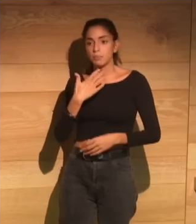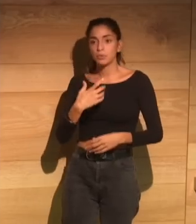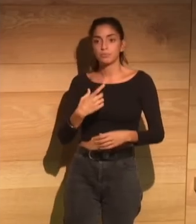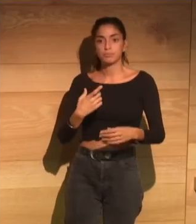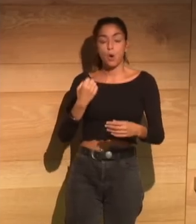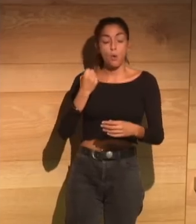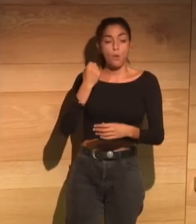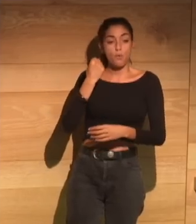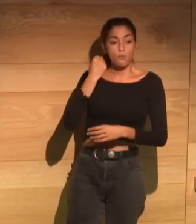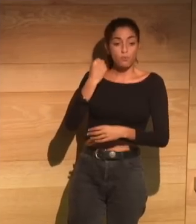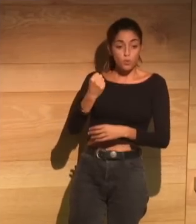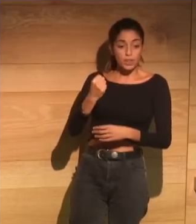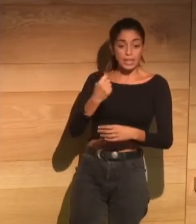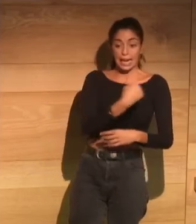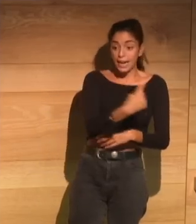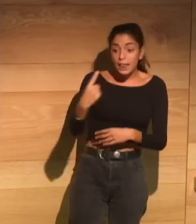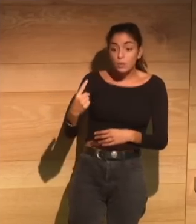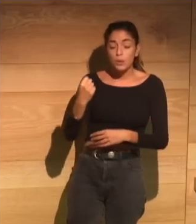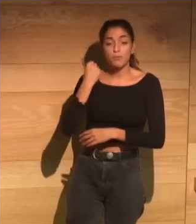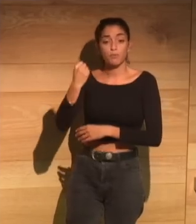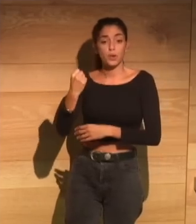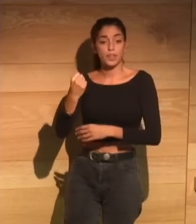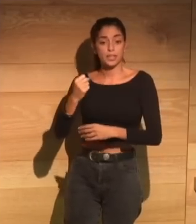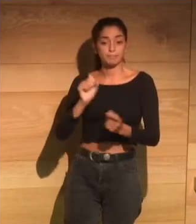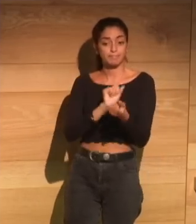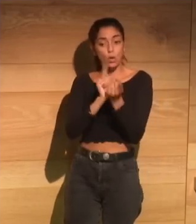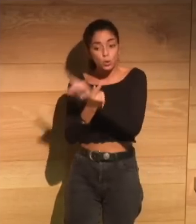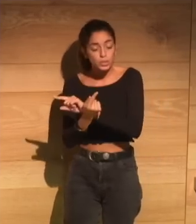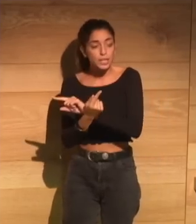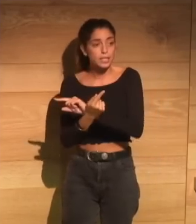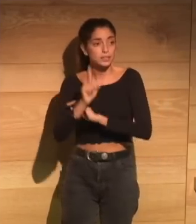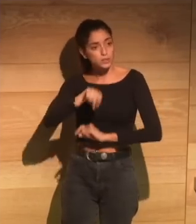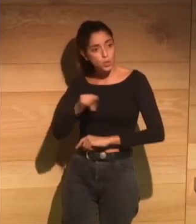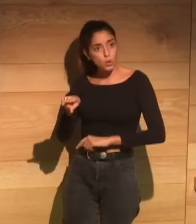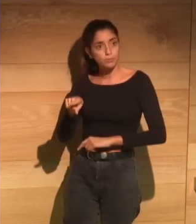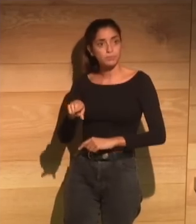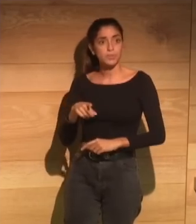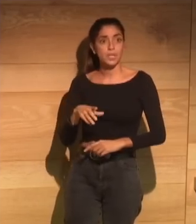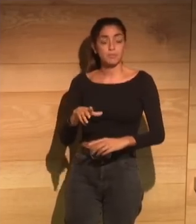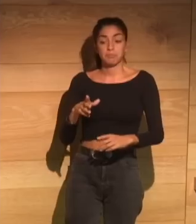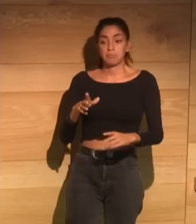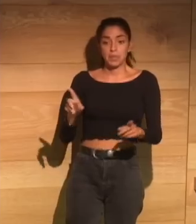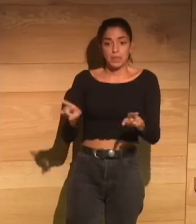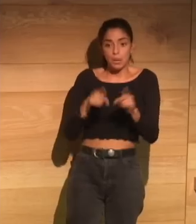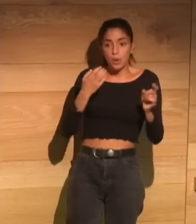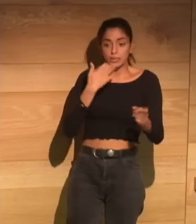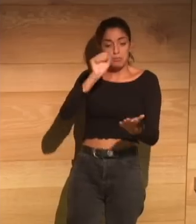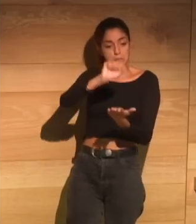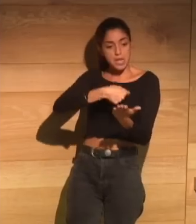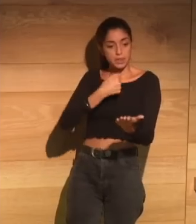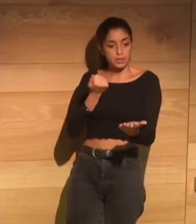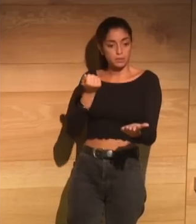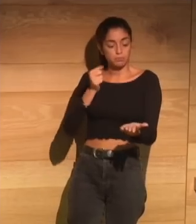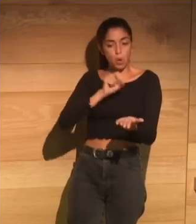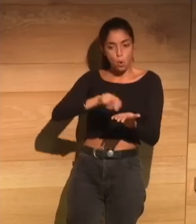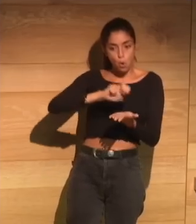opone una fuerza igual o opuesta, depende, porque a lo mejor en el vacío no. Entonces tú corres en el vacío y llegas hasta... No te vale, paras. Pero